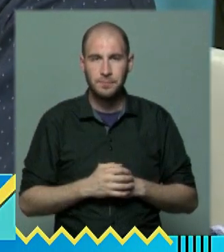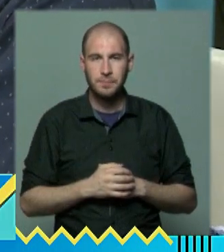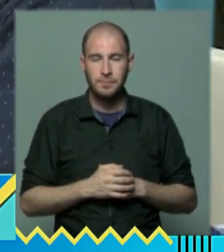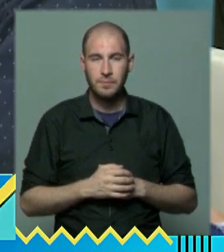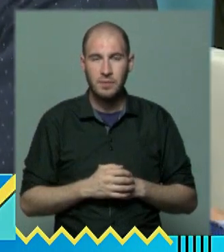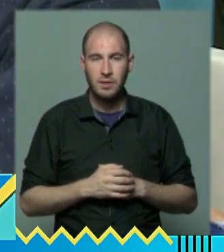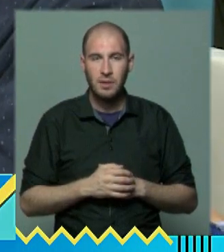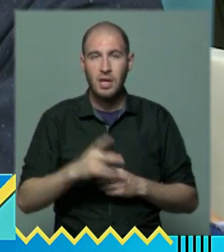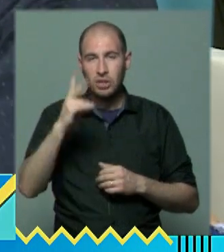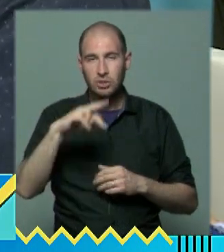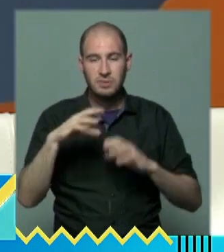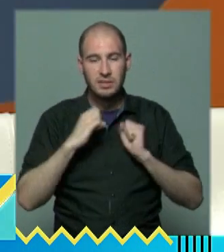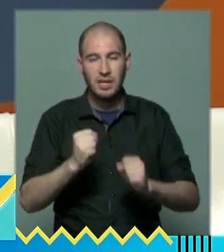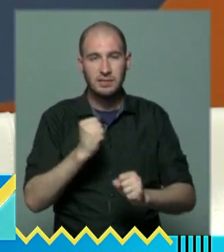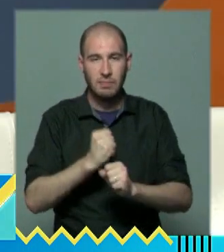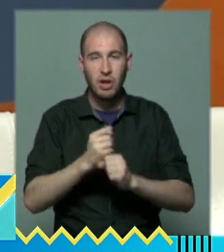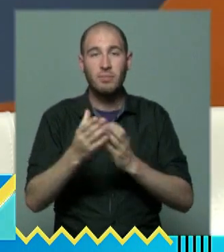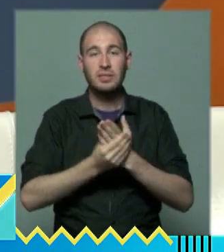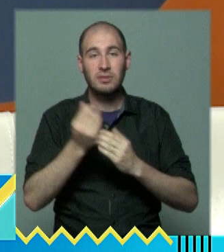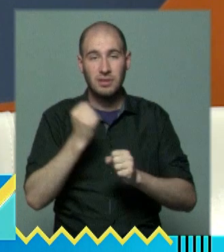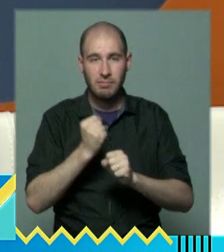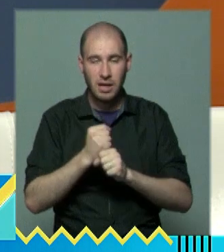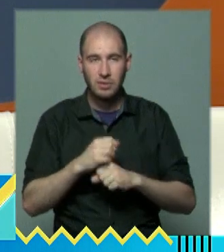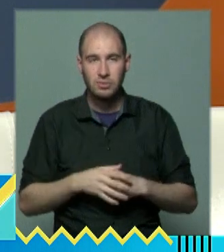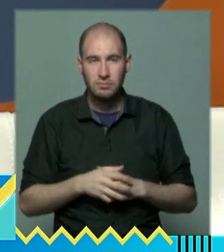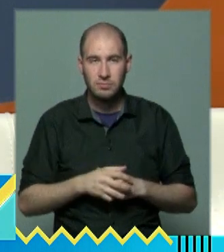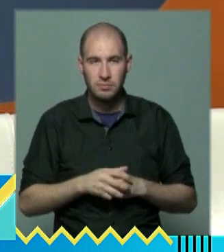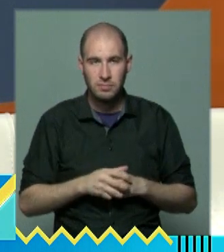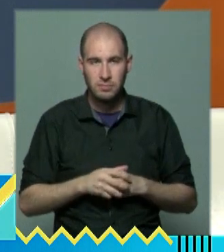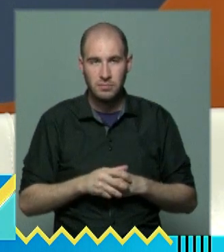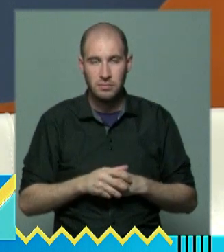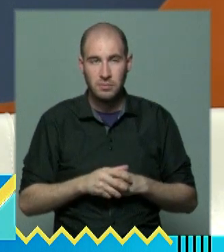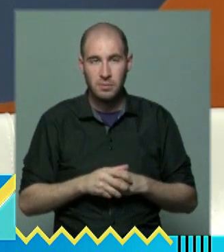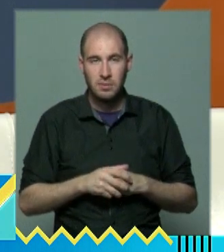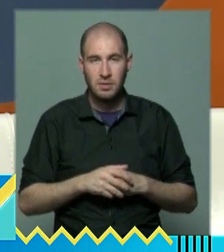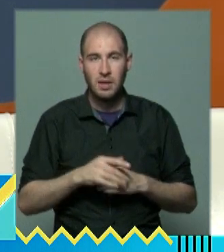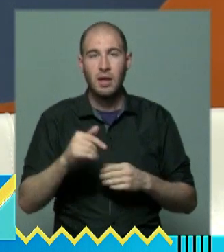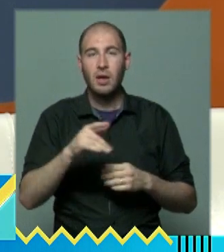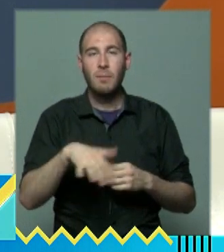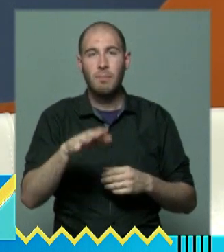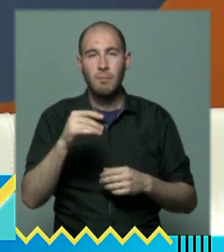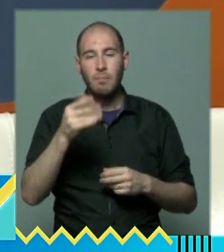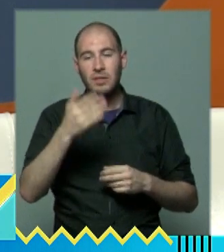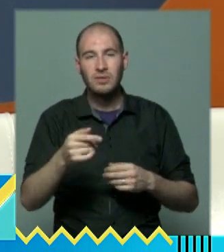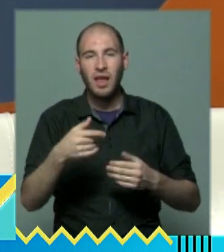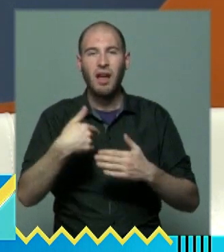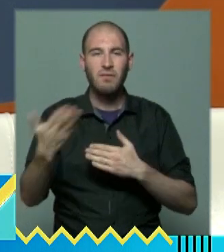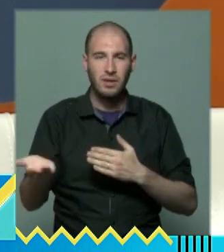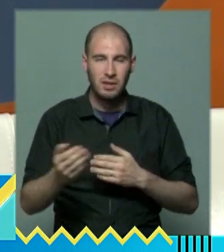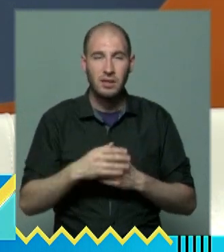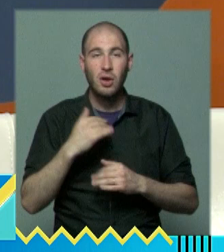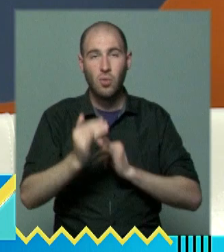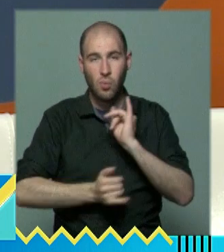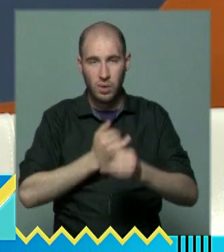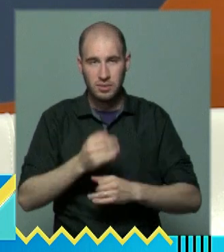la Subsecretaría de Trabajo, el Ministerio de Trabajo, y vamos a buscar a los que están descuadrados. Termino con